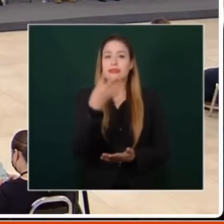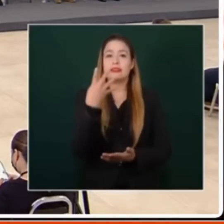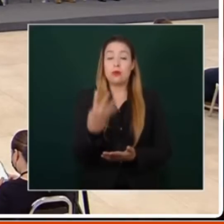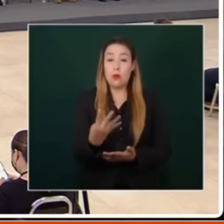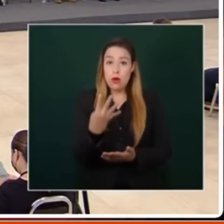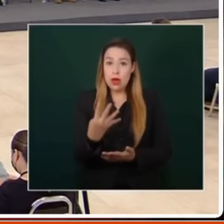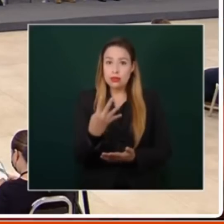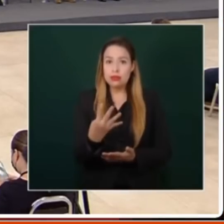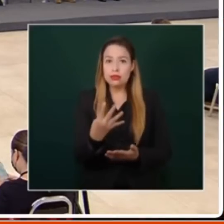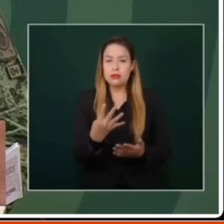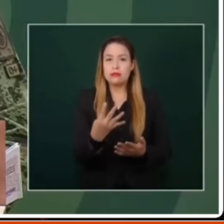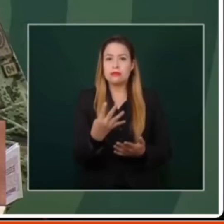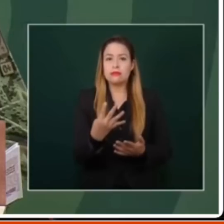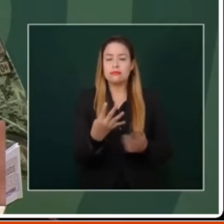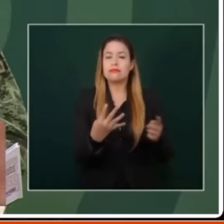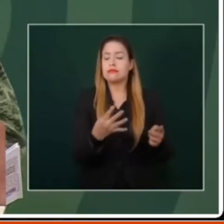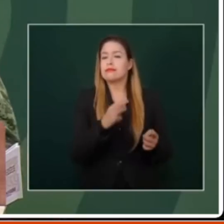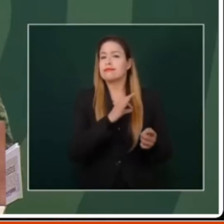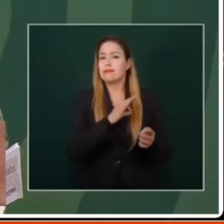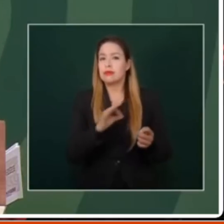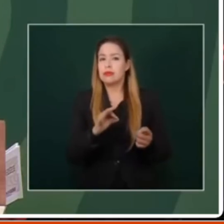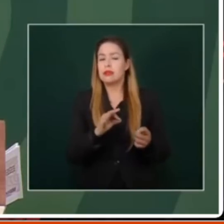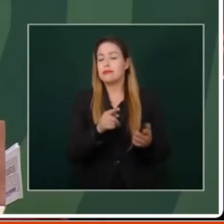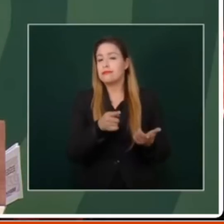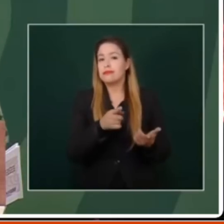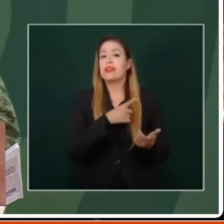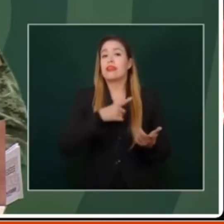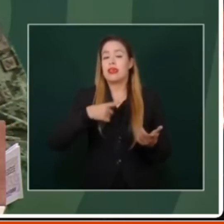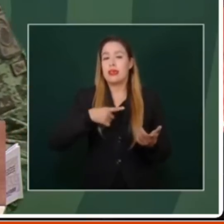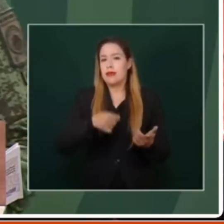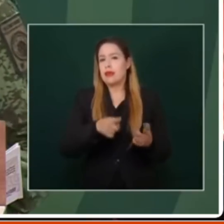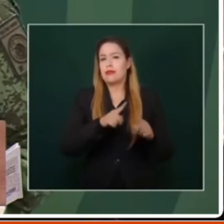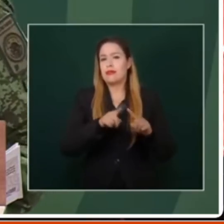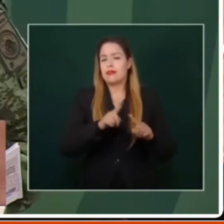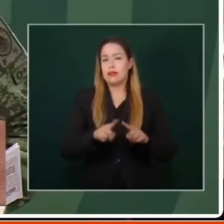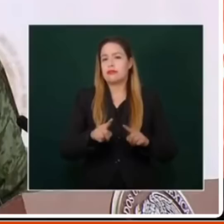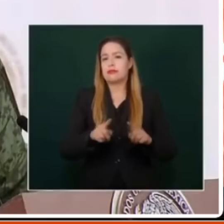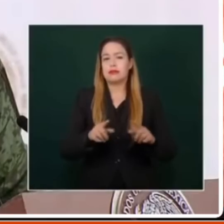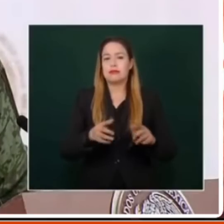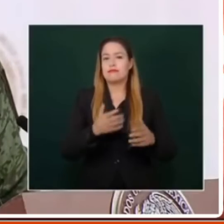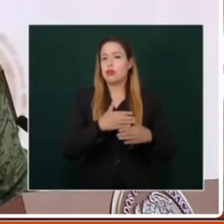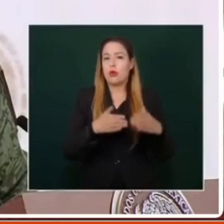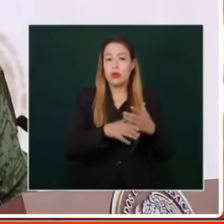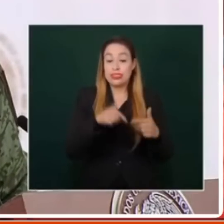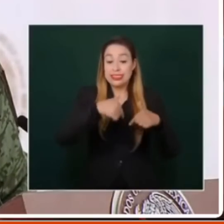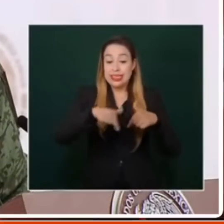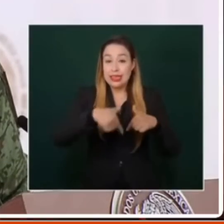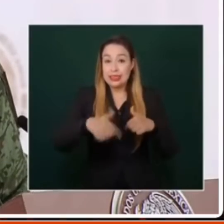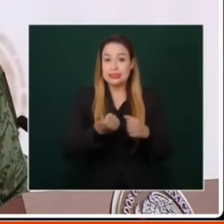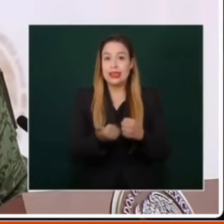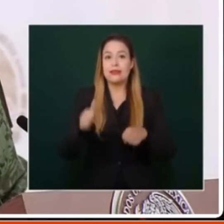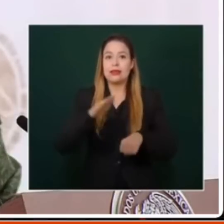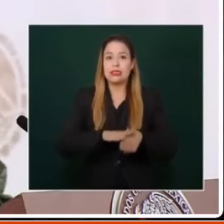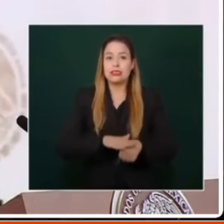sido por acciones que se han desarrollado en esta administración. Y tenemos una de ellas en cuanto